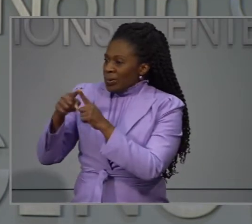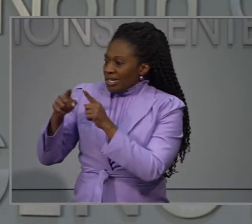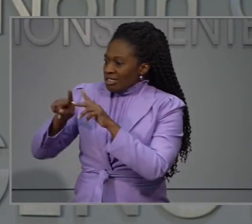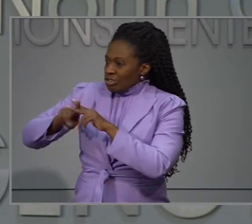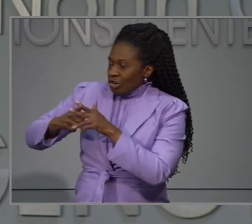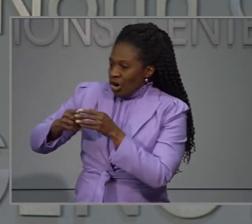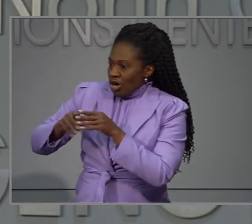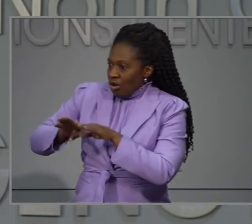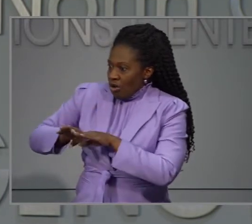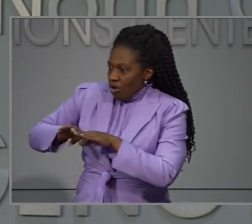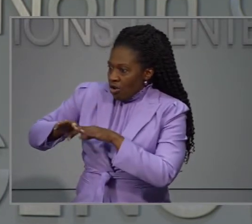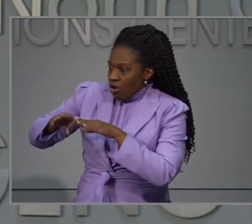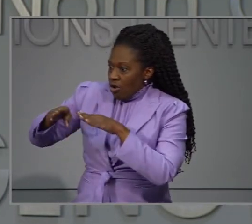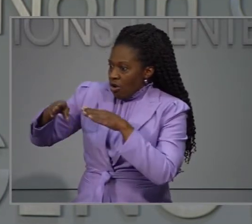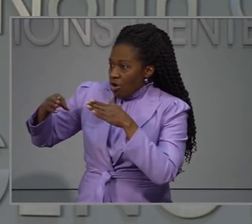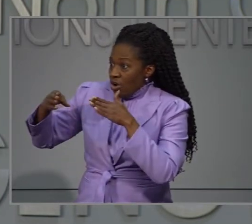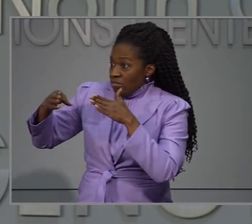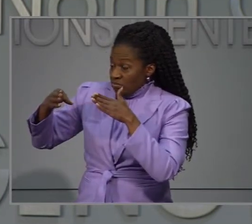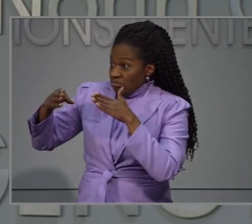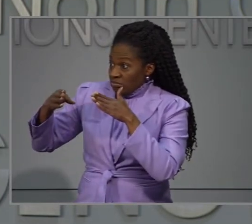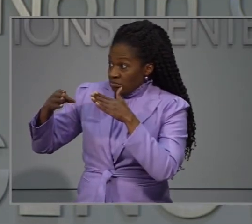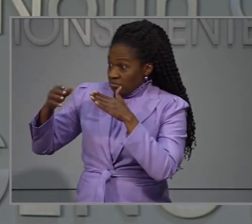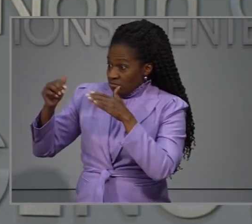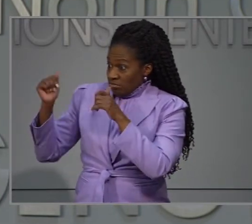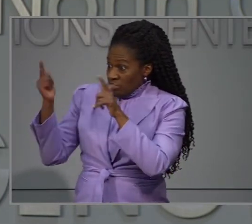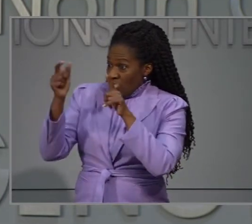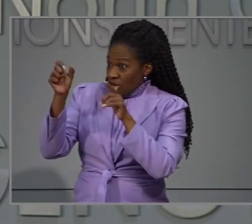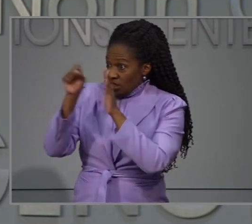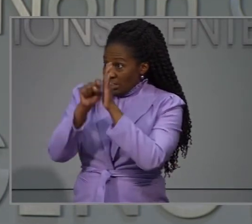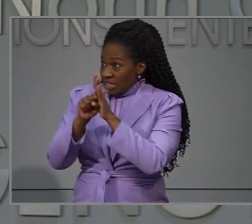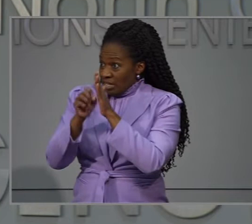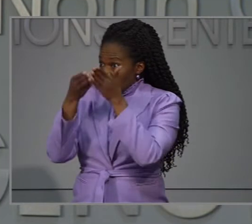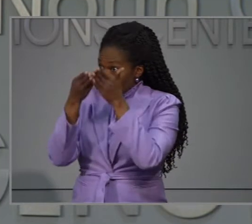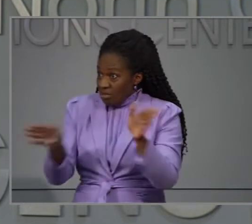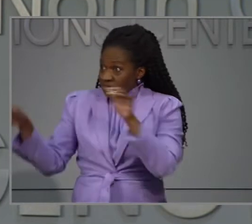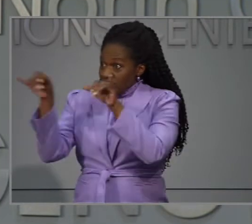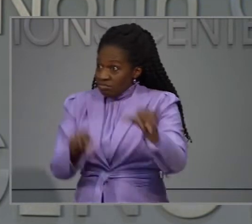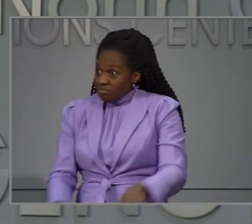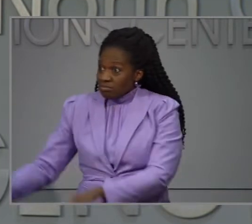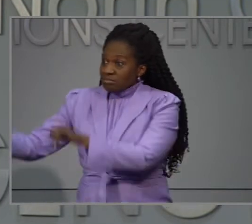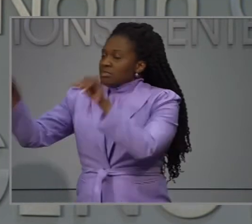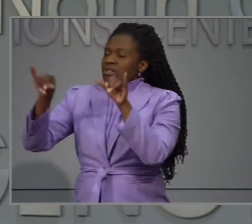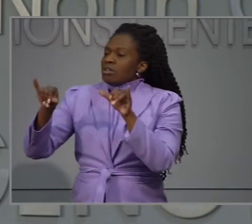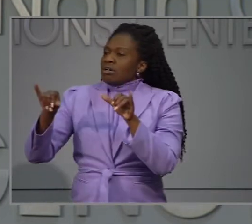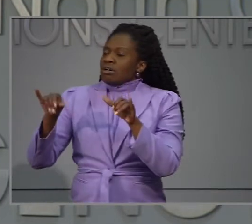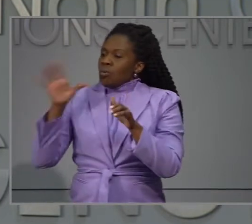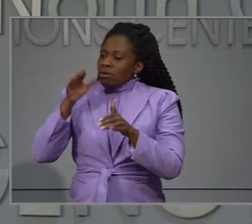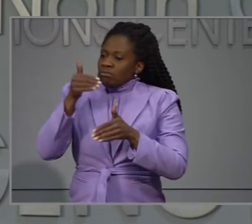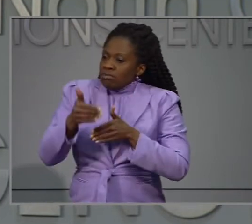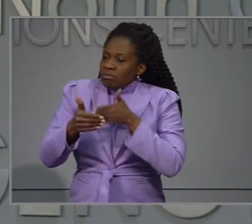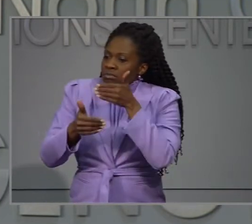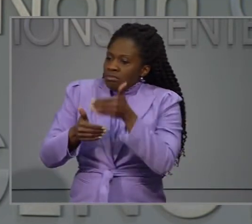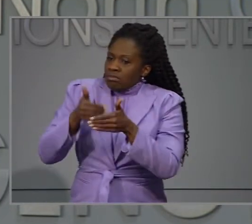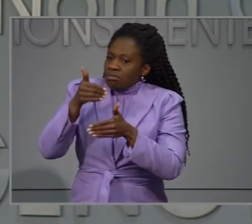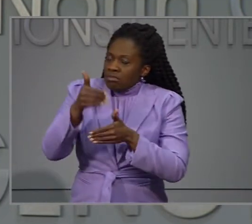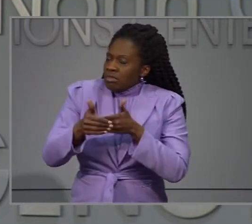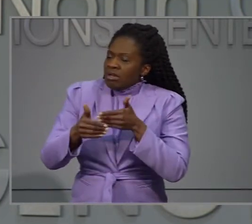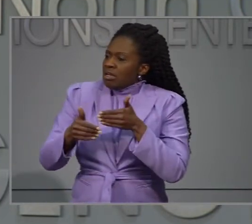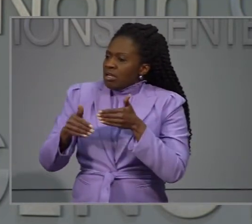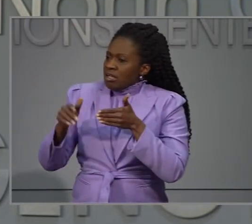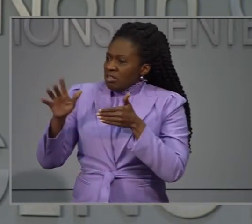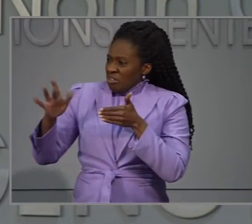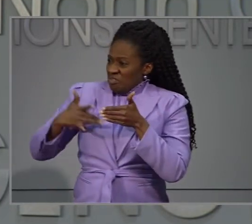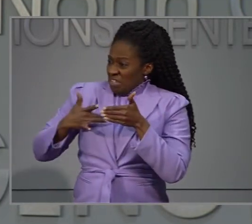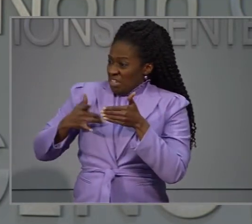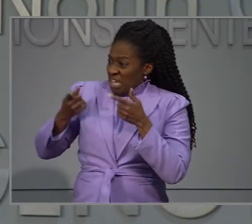anticipo con gusto ver cuando vamos a poder empezar a abrir tiene usted una una idea de cuándo va a